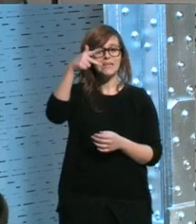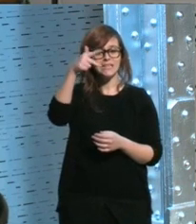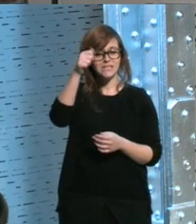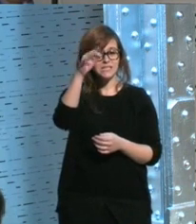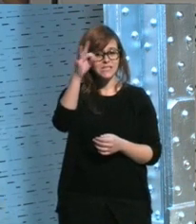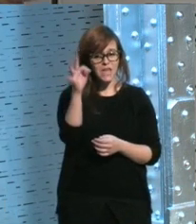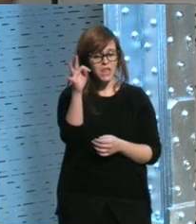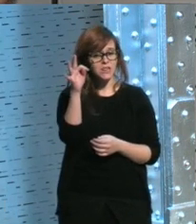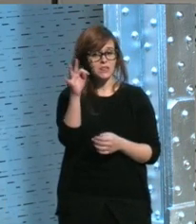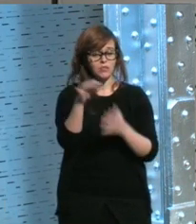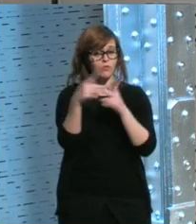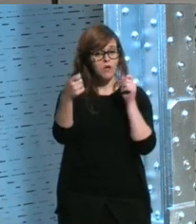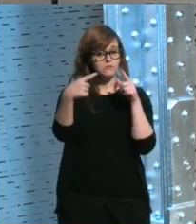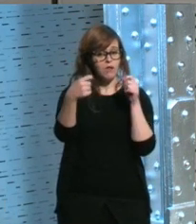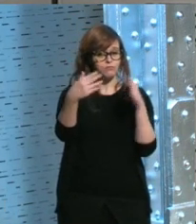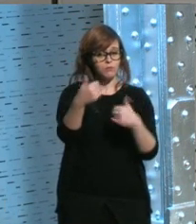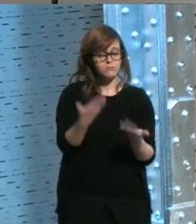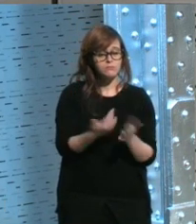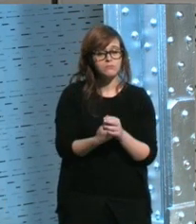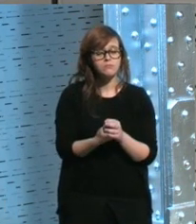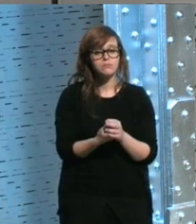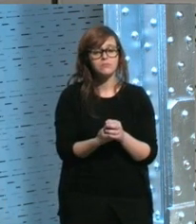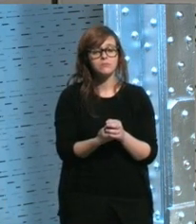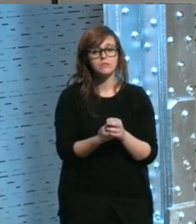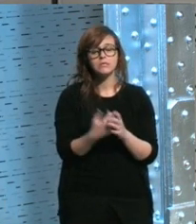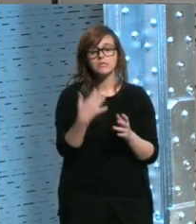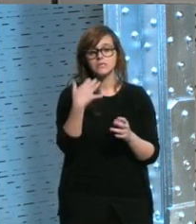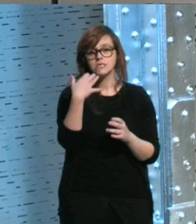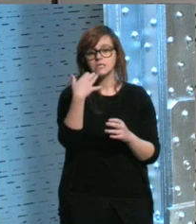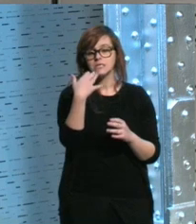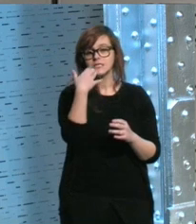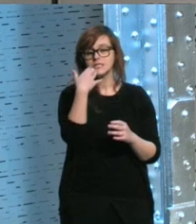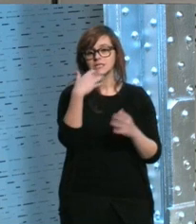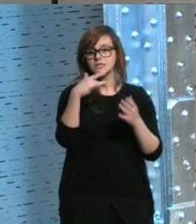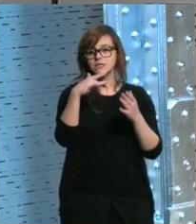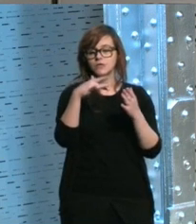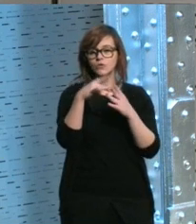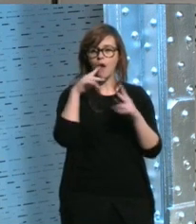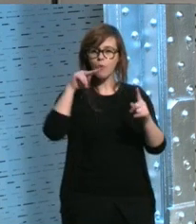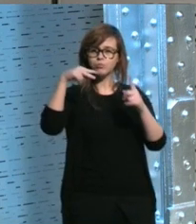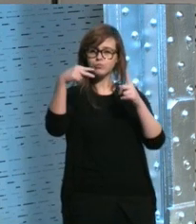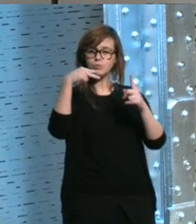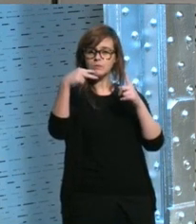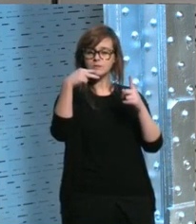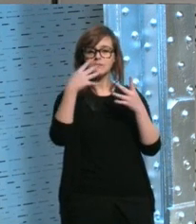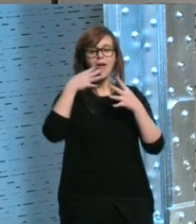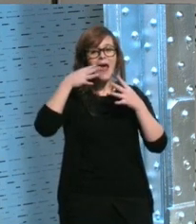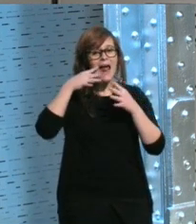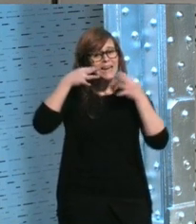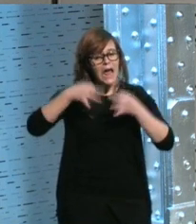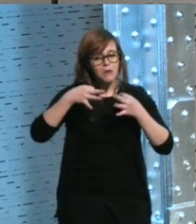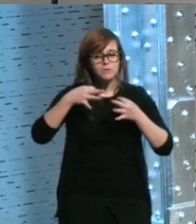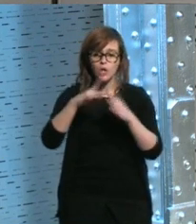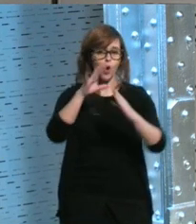no sale nada, no hay chatroom, no hay nada. Entonces me dan una visión que basada en la